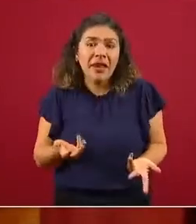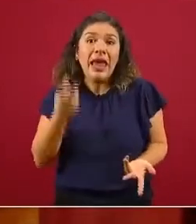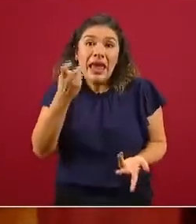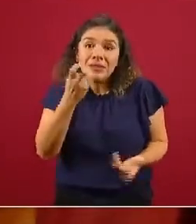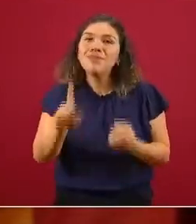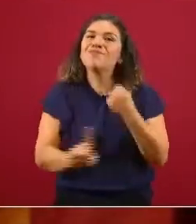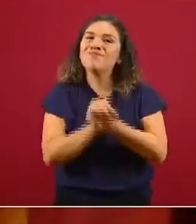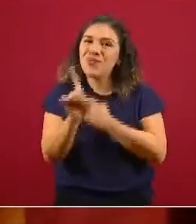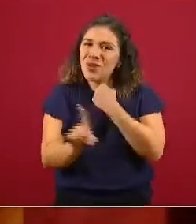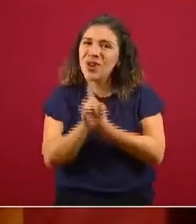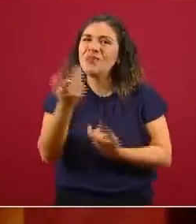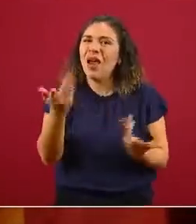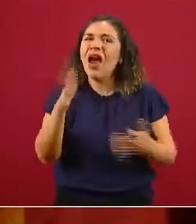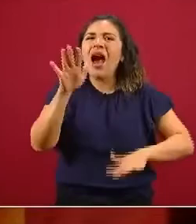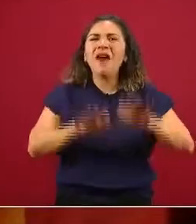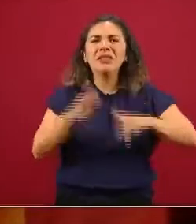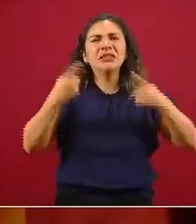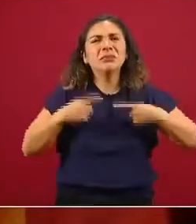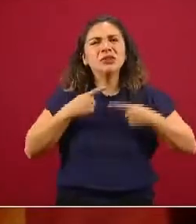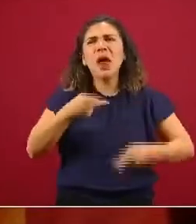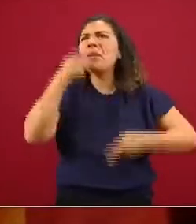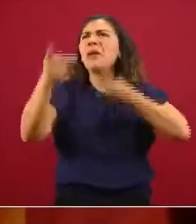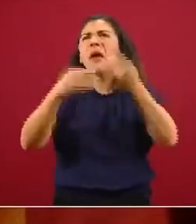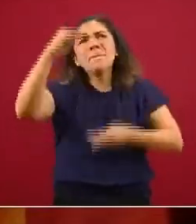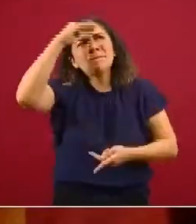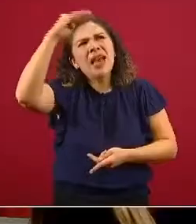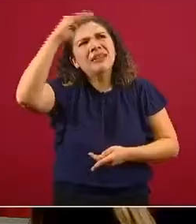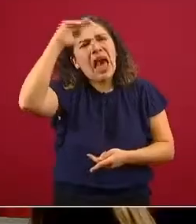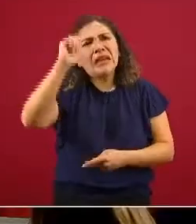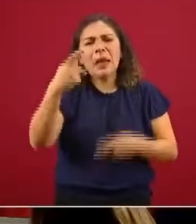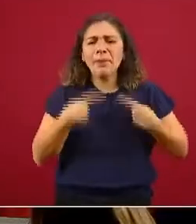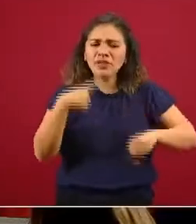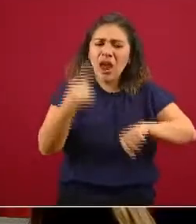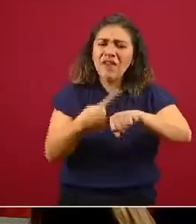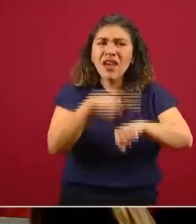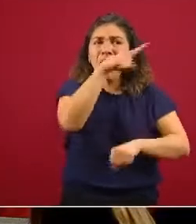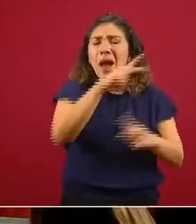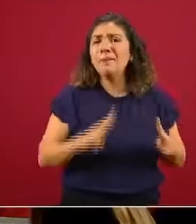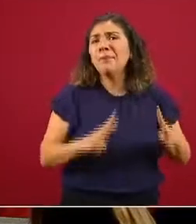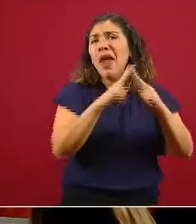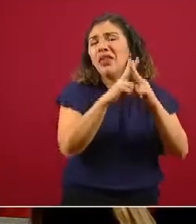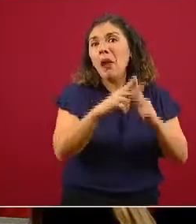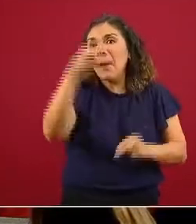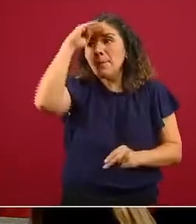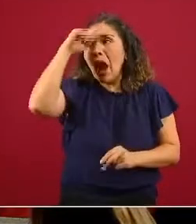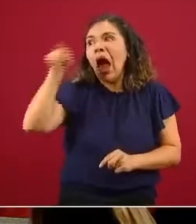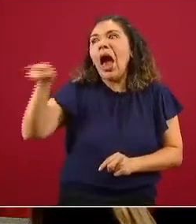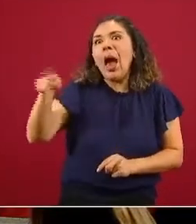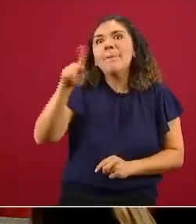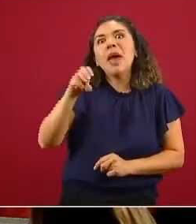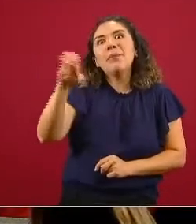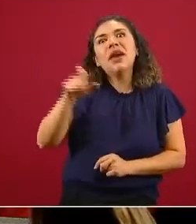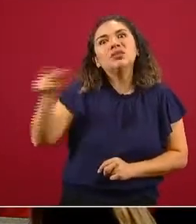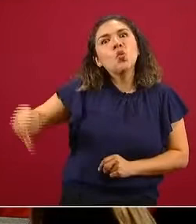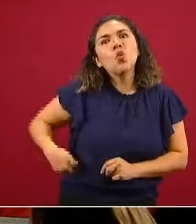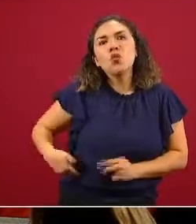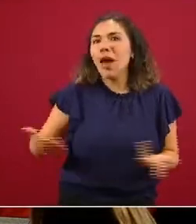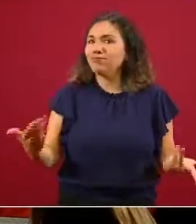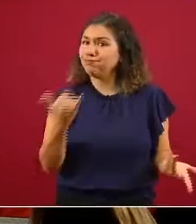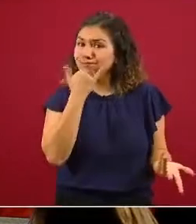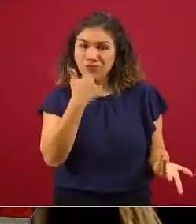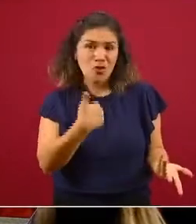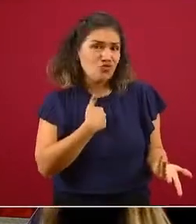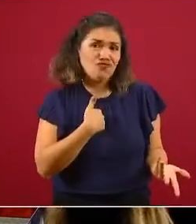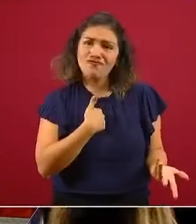un gran problema, porque cuando todo el mundo habla del enfermo de plataformas, rápido voltean a ver a Pemex. Y discúlpenos,